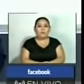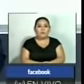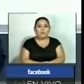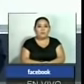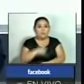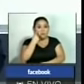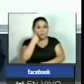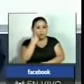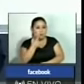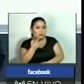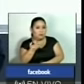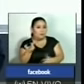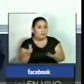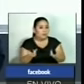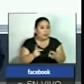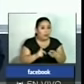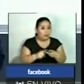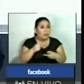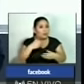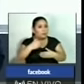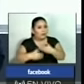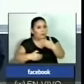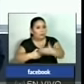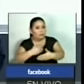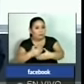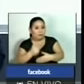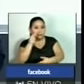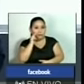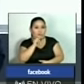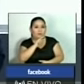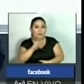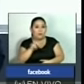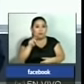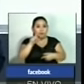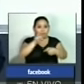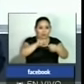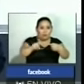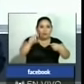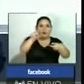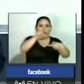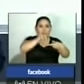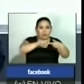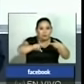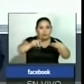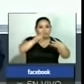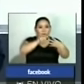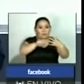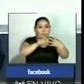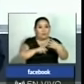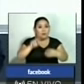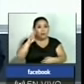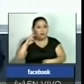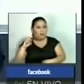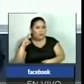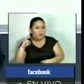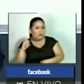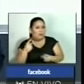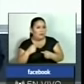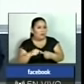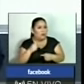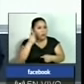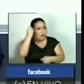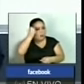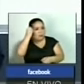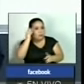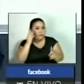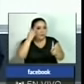Una realidad que seguro se va a acentuar a medida vayan avanzando las semanas, a medida que vayamos avanzando en este 2020. Pero ¿cuáles son las expectativas